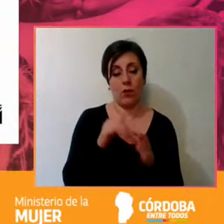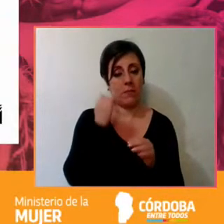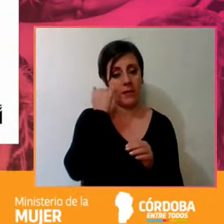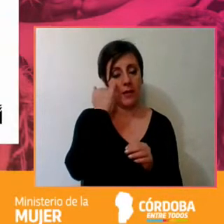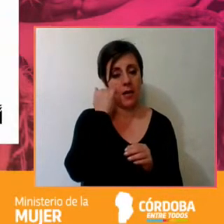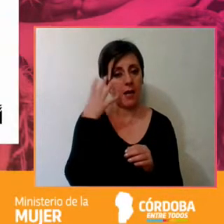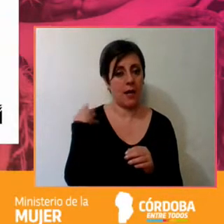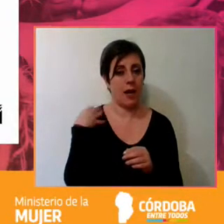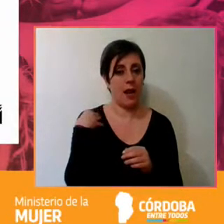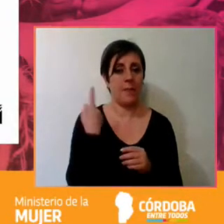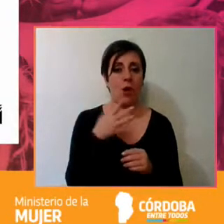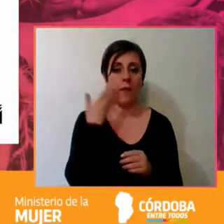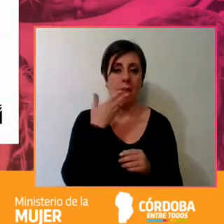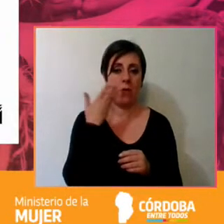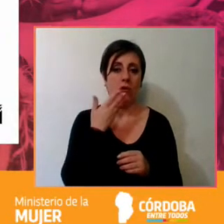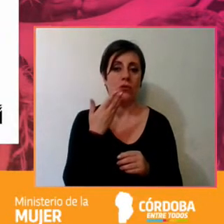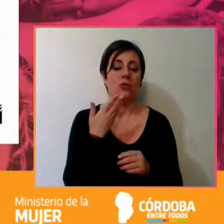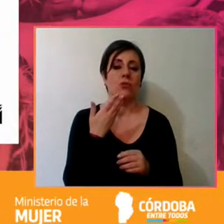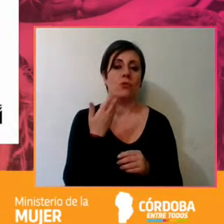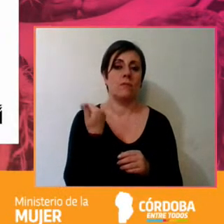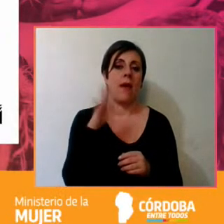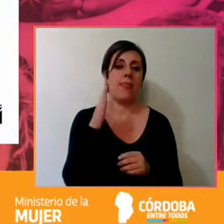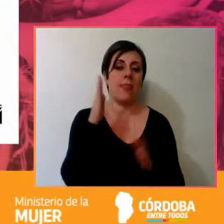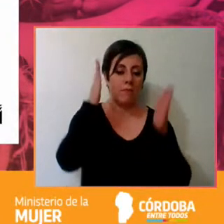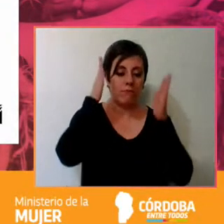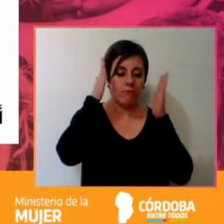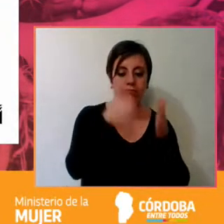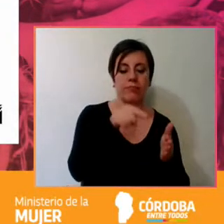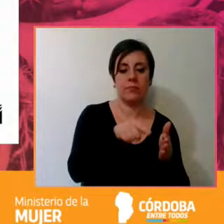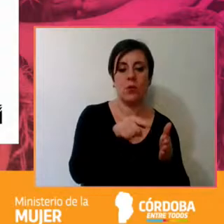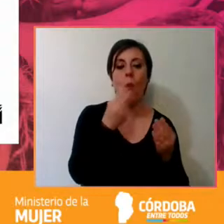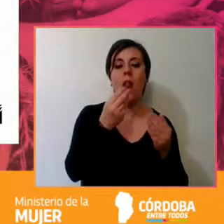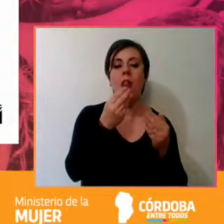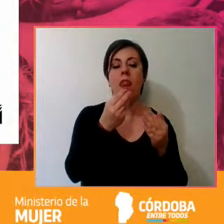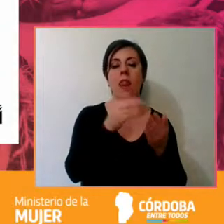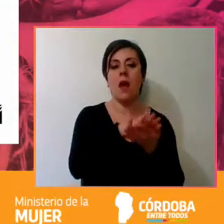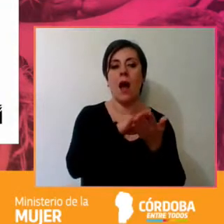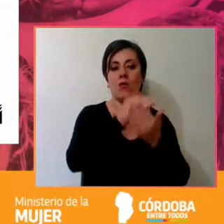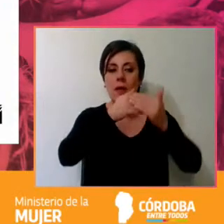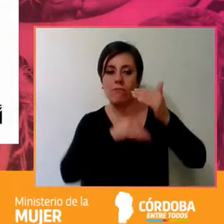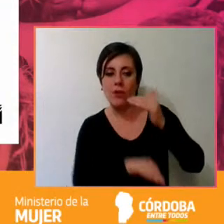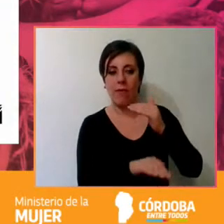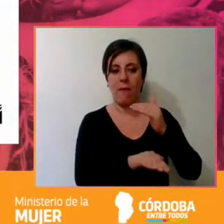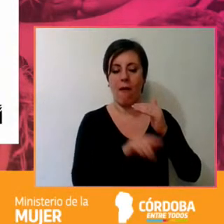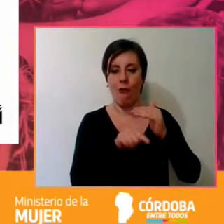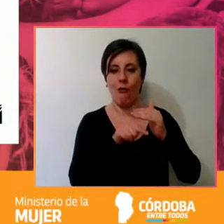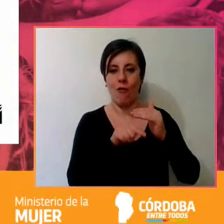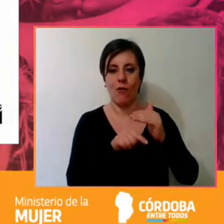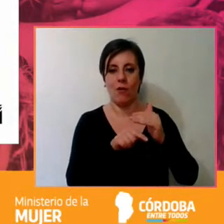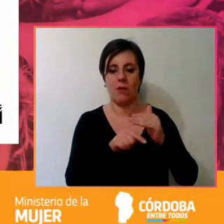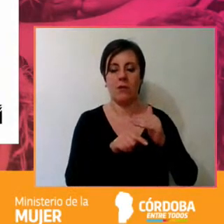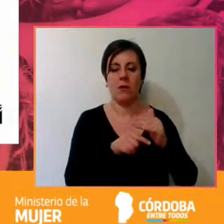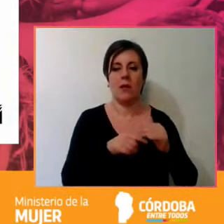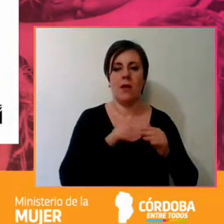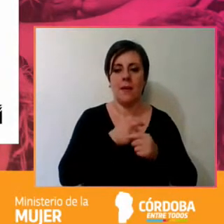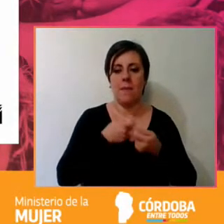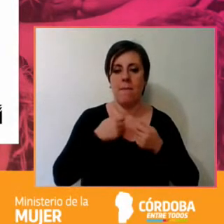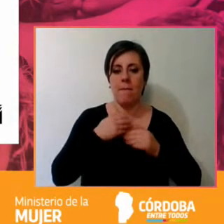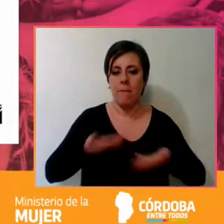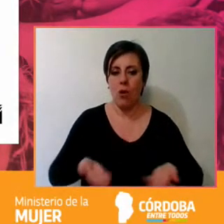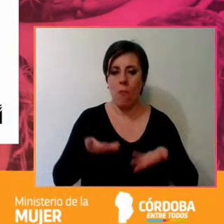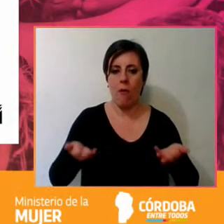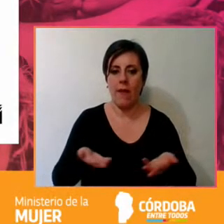general, pero estamos hablando principalmente de abordar las causas subyacentes de la violencia y de promover ampliamente la igualdad de género.